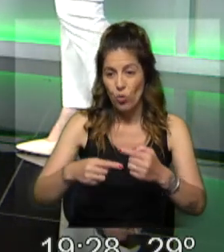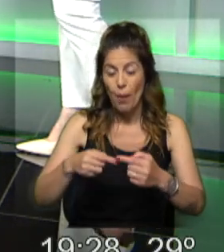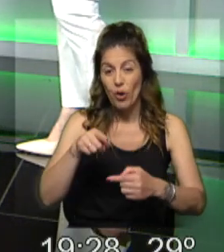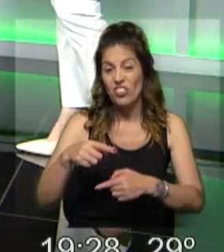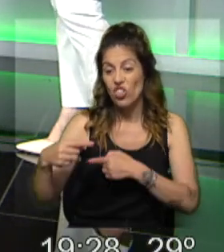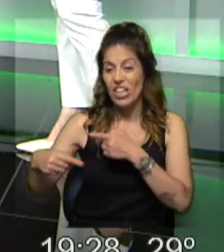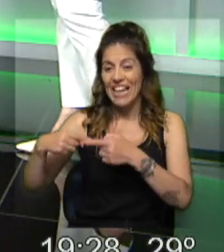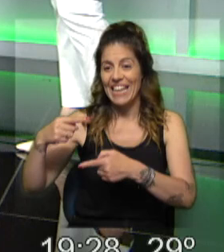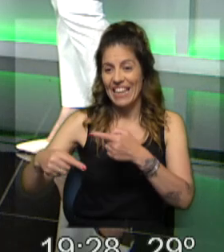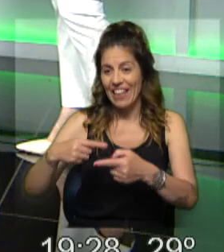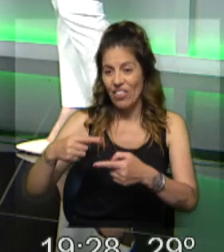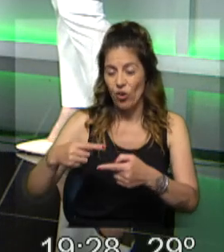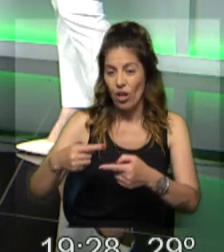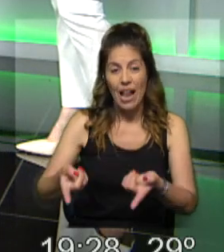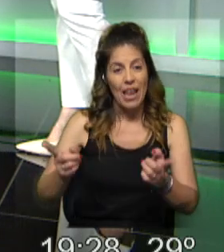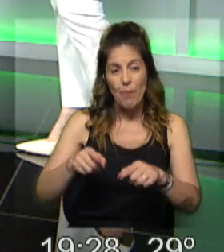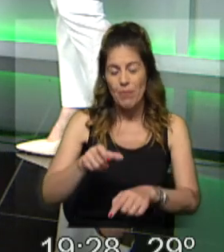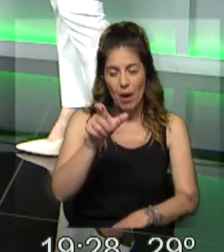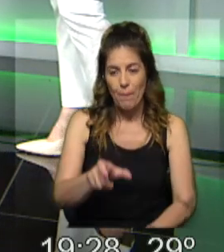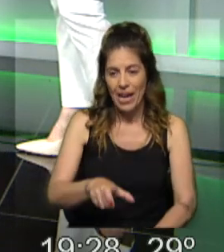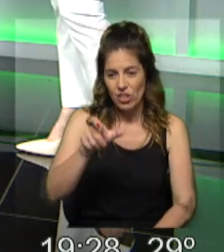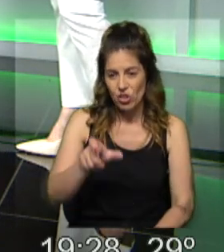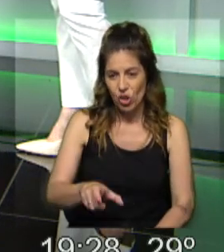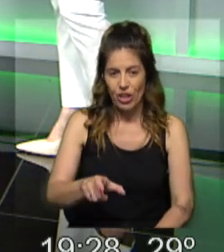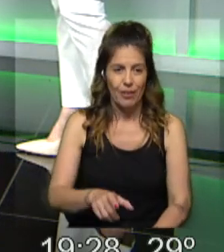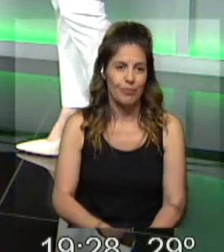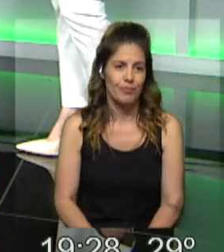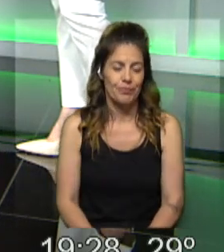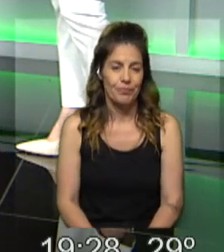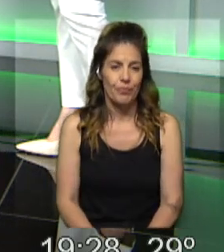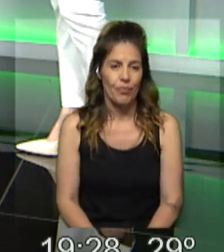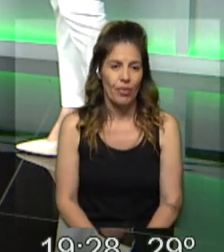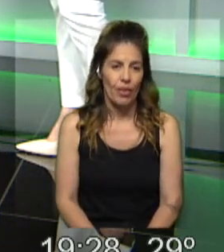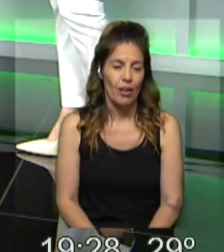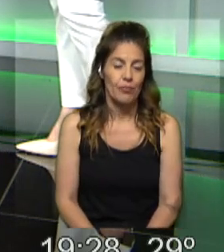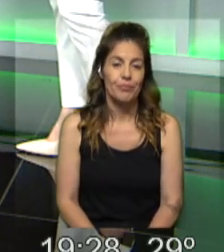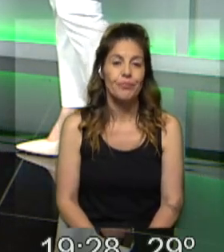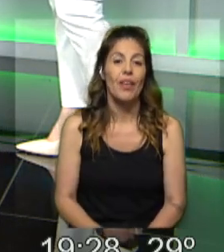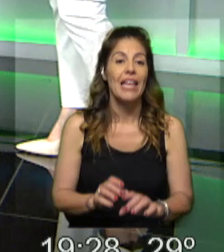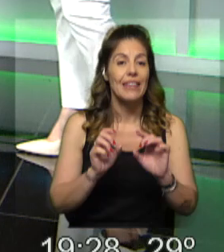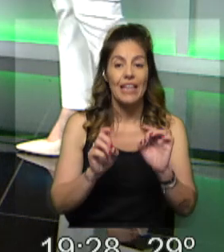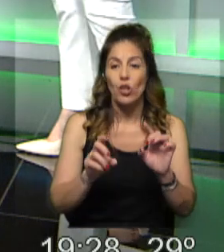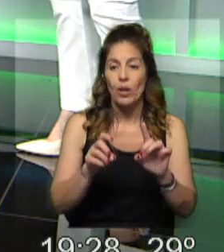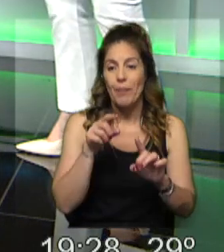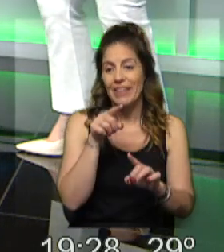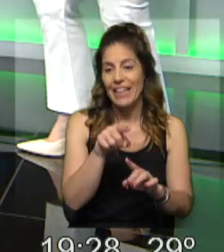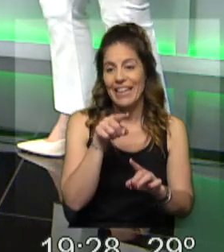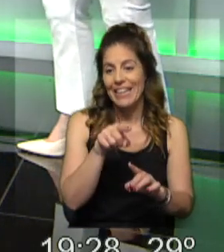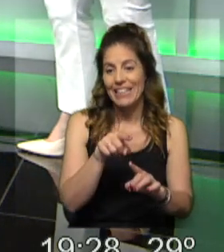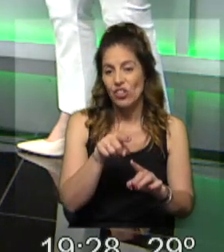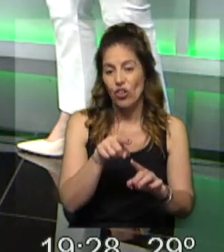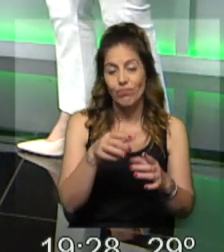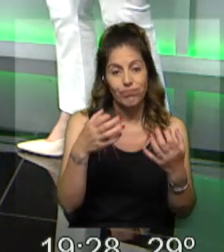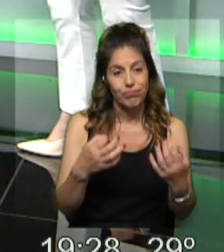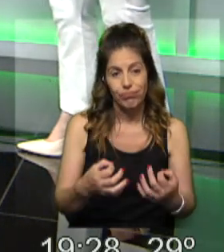vinculada a lo que se hereda no después contrastarla con el discurso de la meritocracia contactar con lo que quieras pero naturalmente esto es un hecho